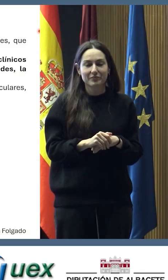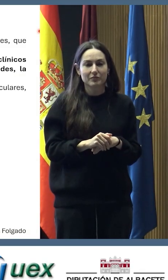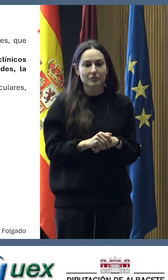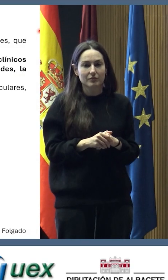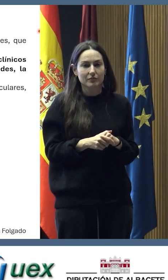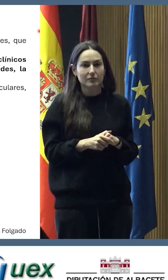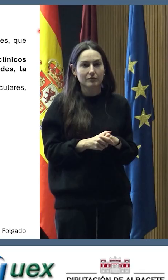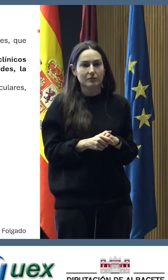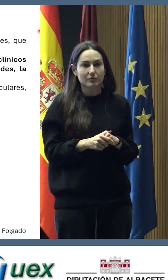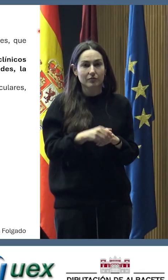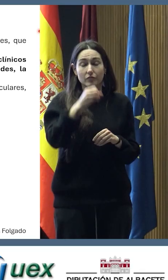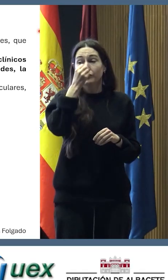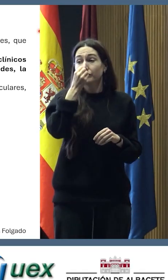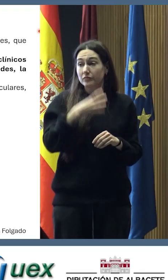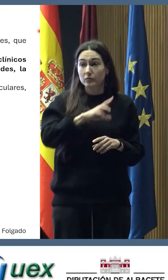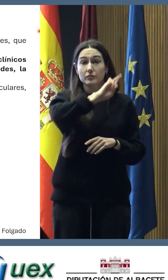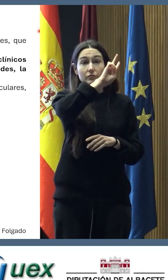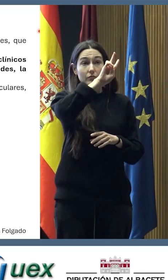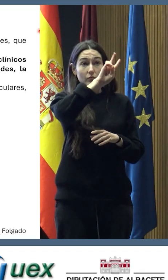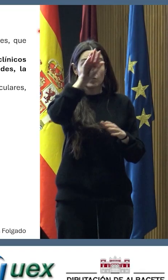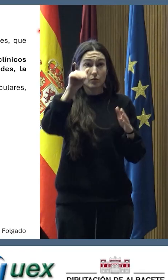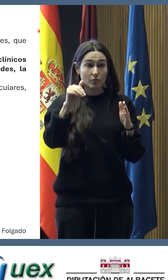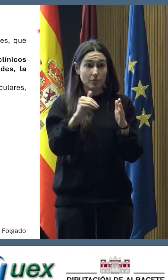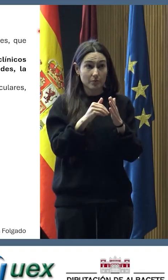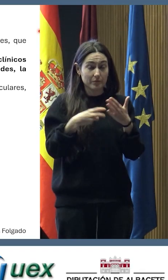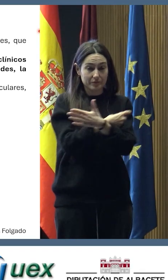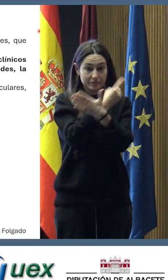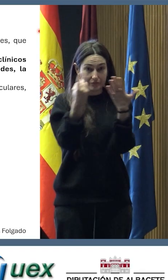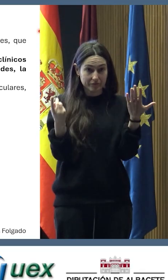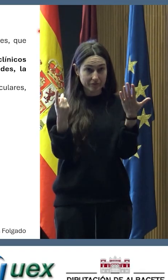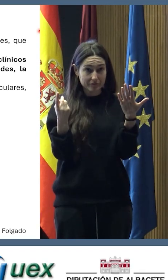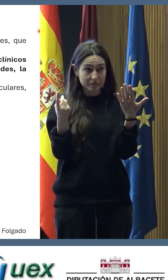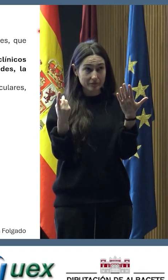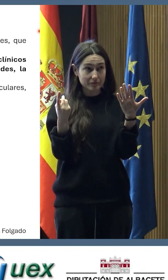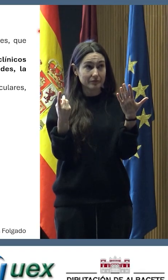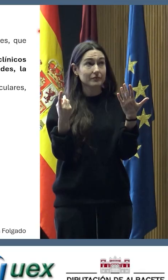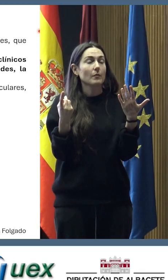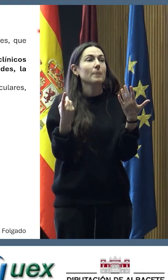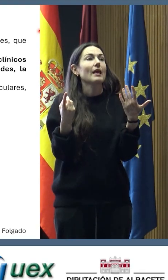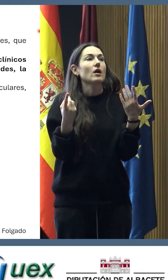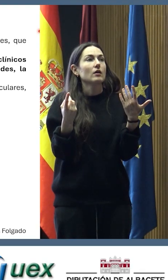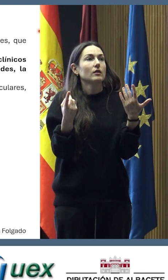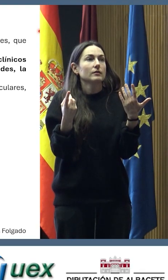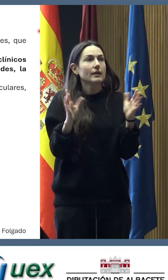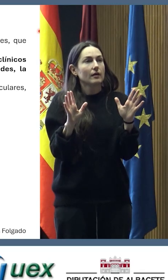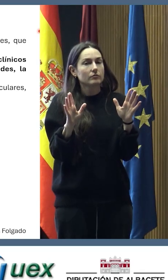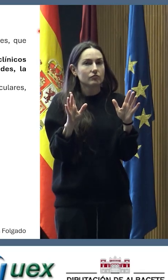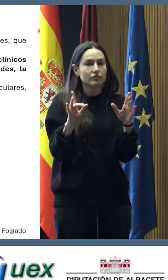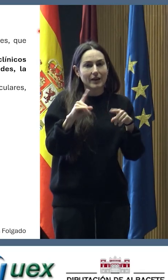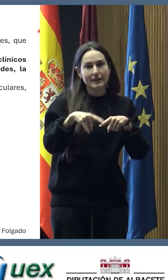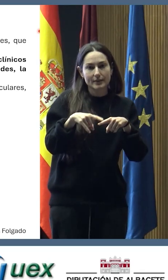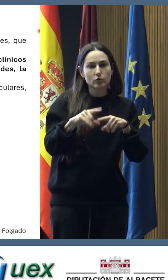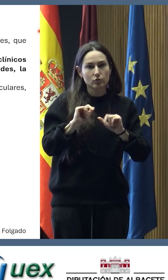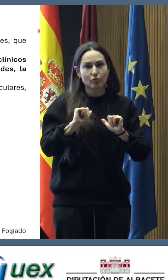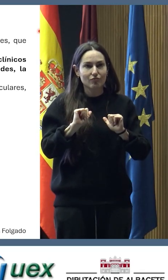Bueno, y ya en 2016 ya se introduce seriamente el sexo